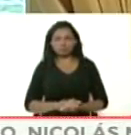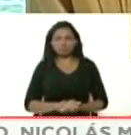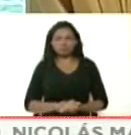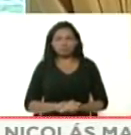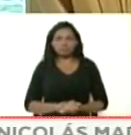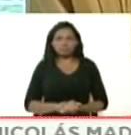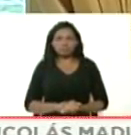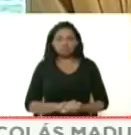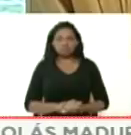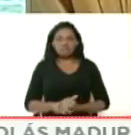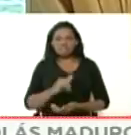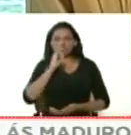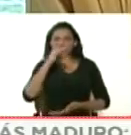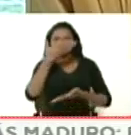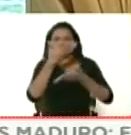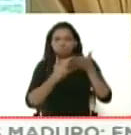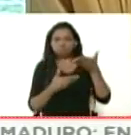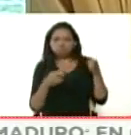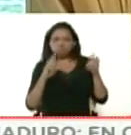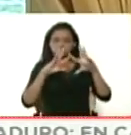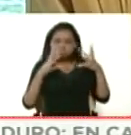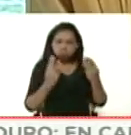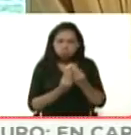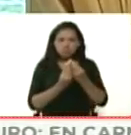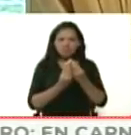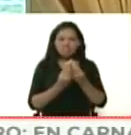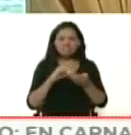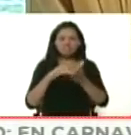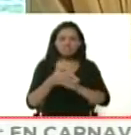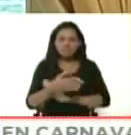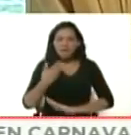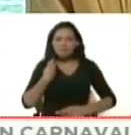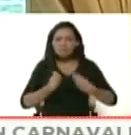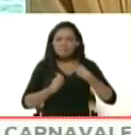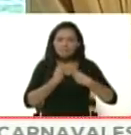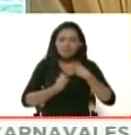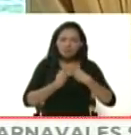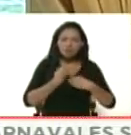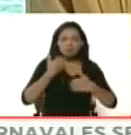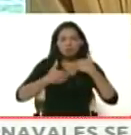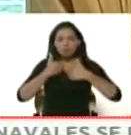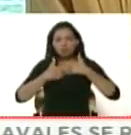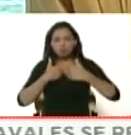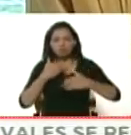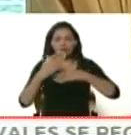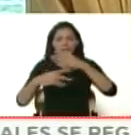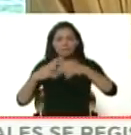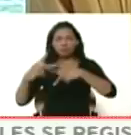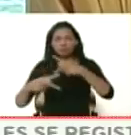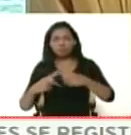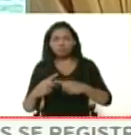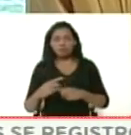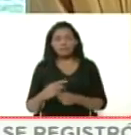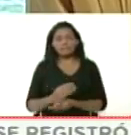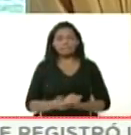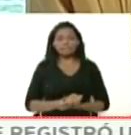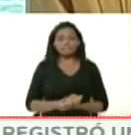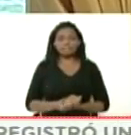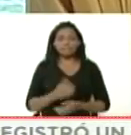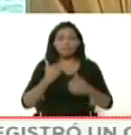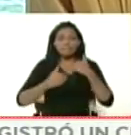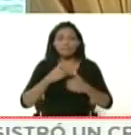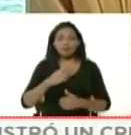una introducción de lo que es este miércoles productivo, miércoles de ceniza, miércoles